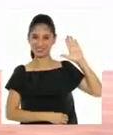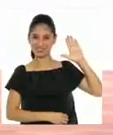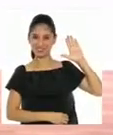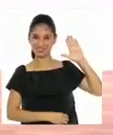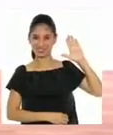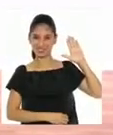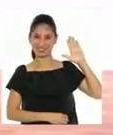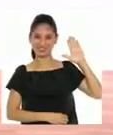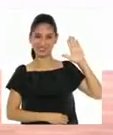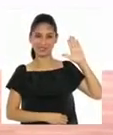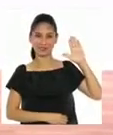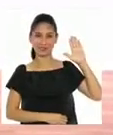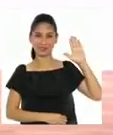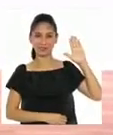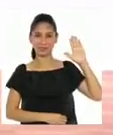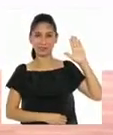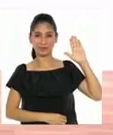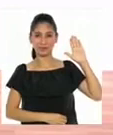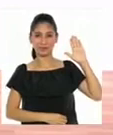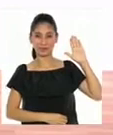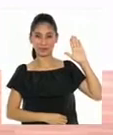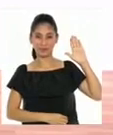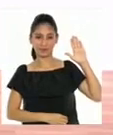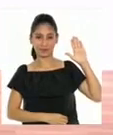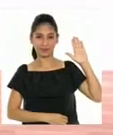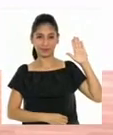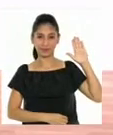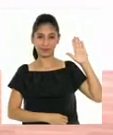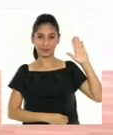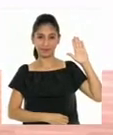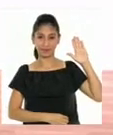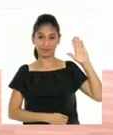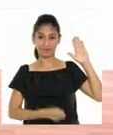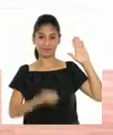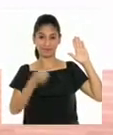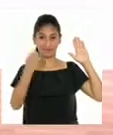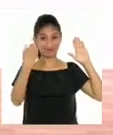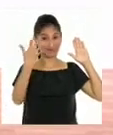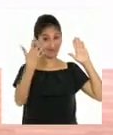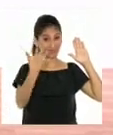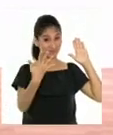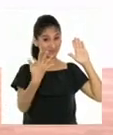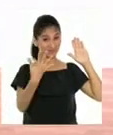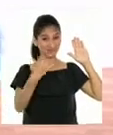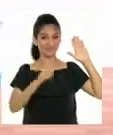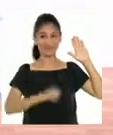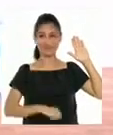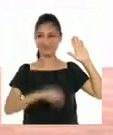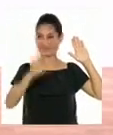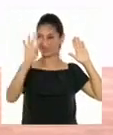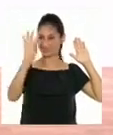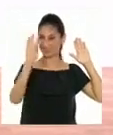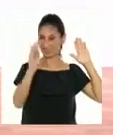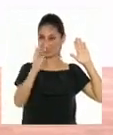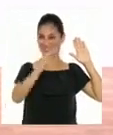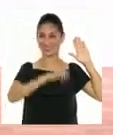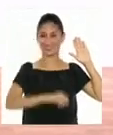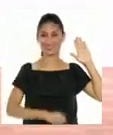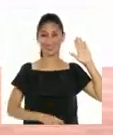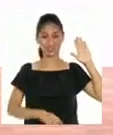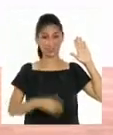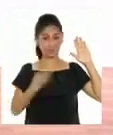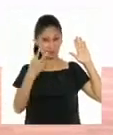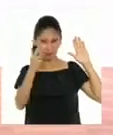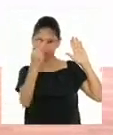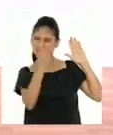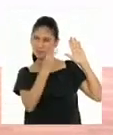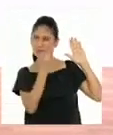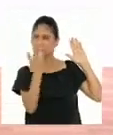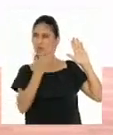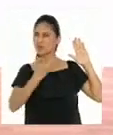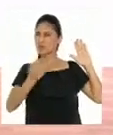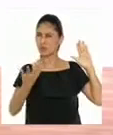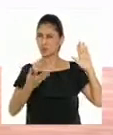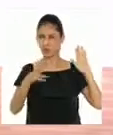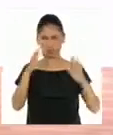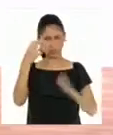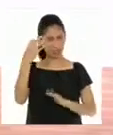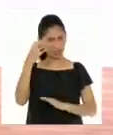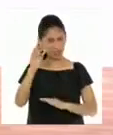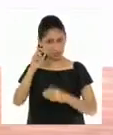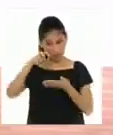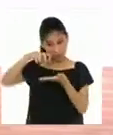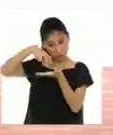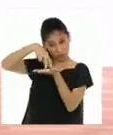2, 3, 4, 5, 6. Si se dan cuenta, siempre estoy en la media